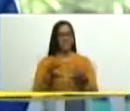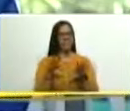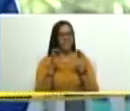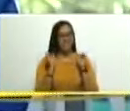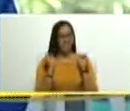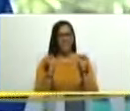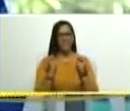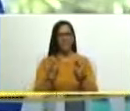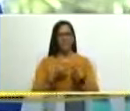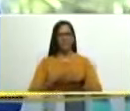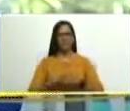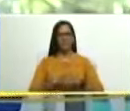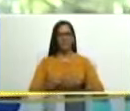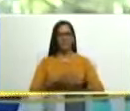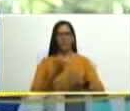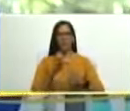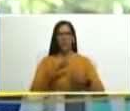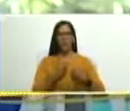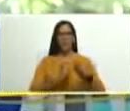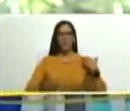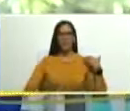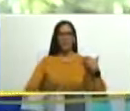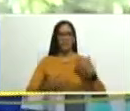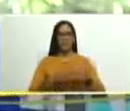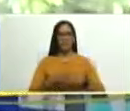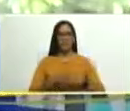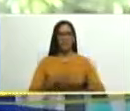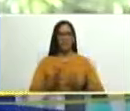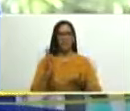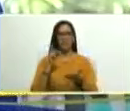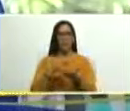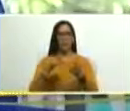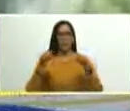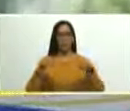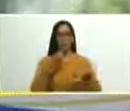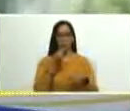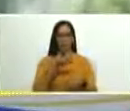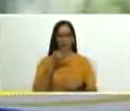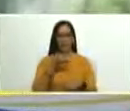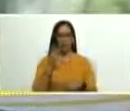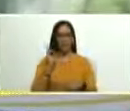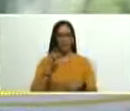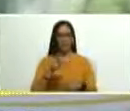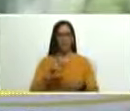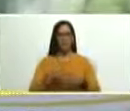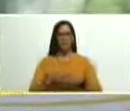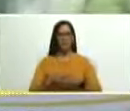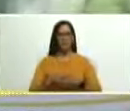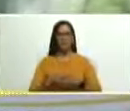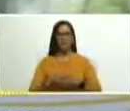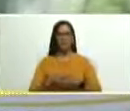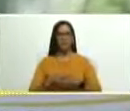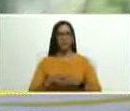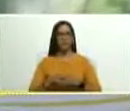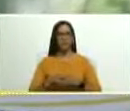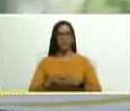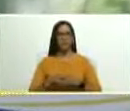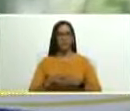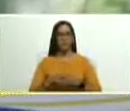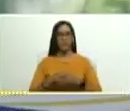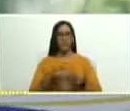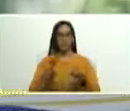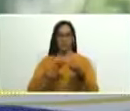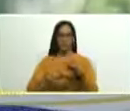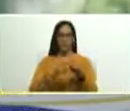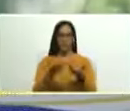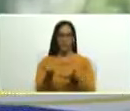Yoconda. Claro. Bueno, presidente, estamos aquí. Buenas tardes para usted, para la primera